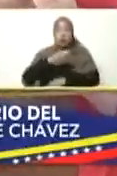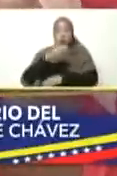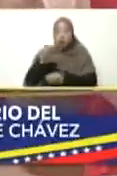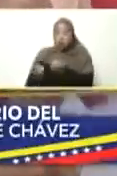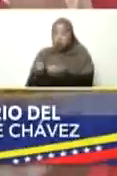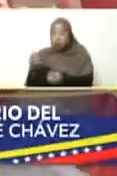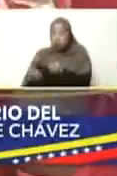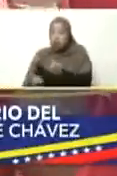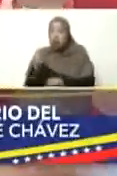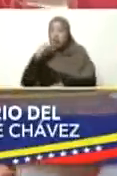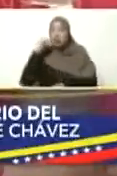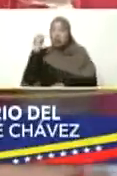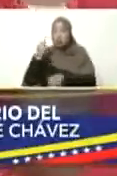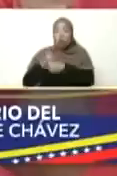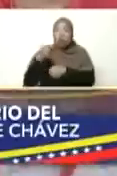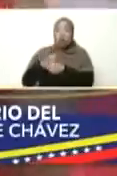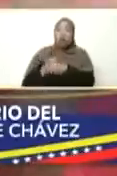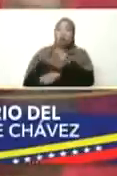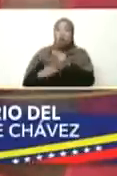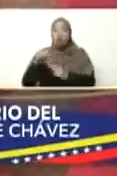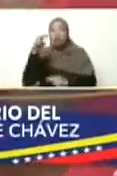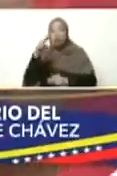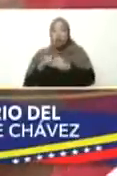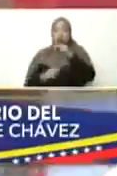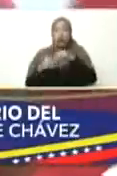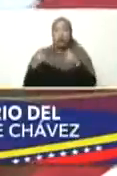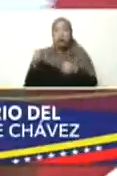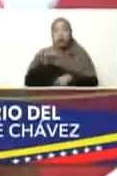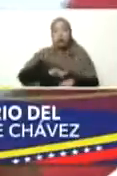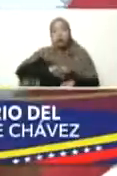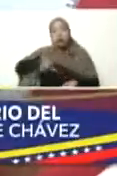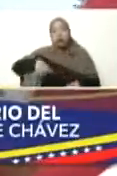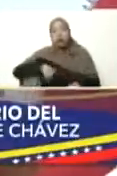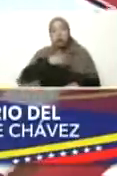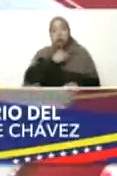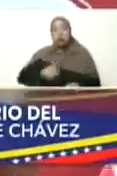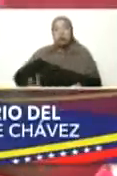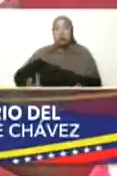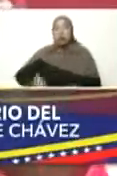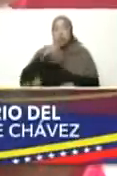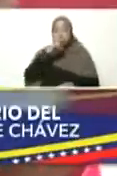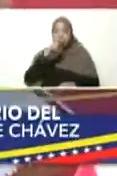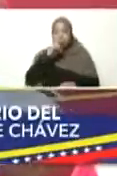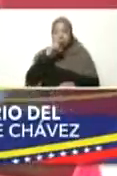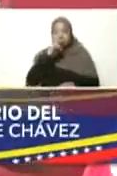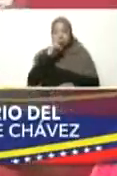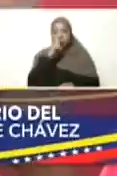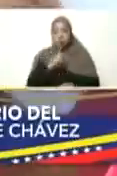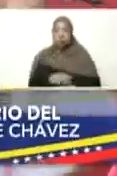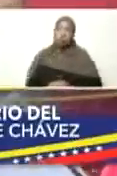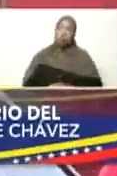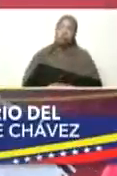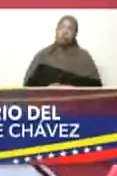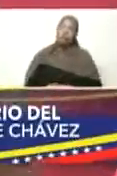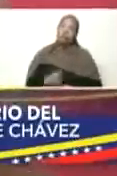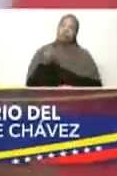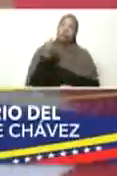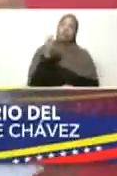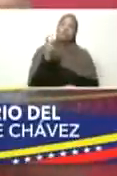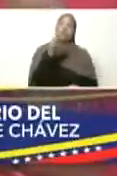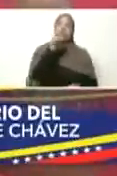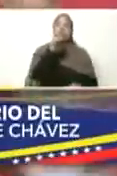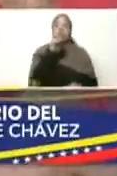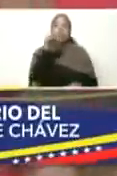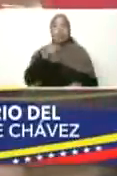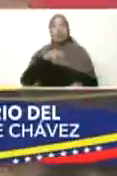la organización, es la construcción de una hegemonía en el territorio, presidente. No es solamente la comuna del Maizal. En este territorio tenemos 12 comunas.